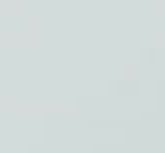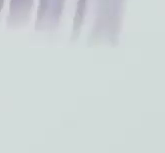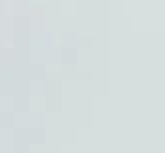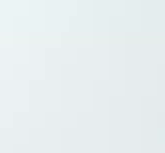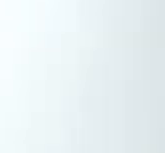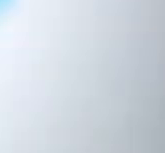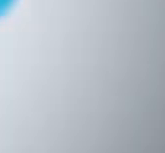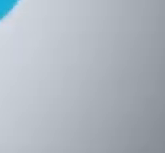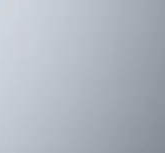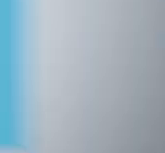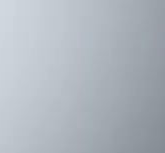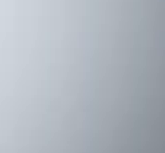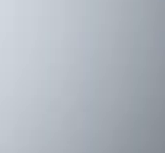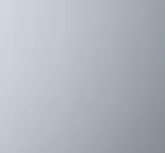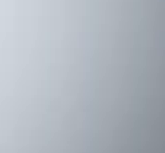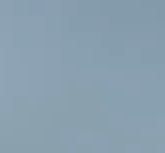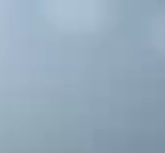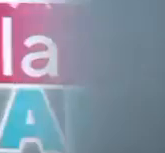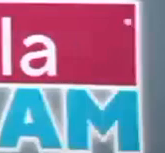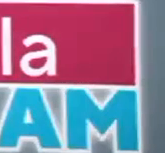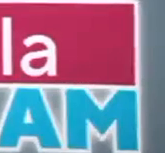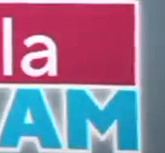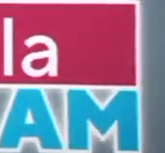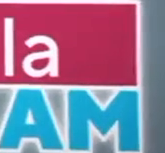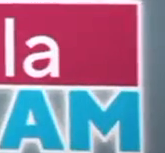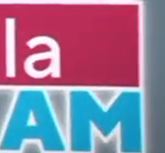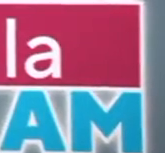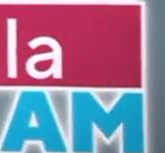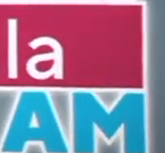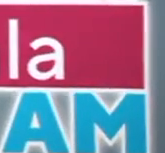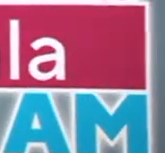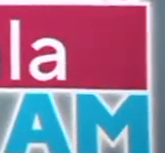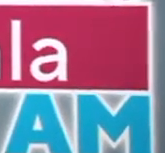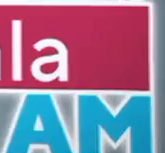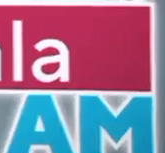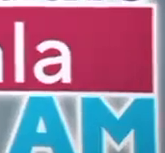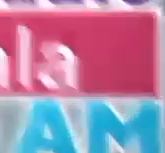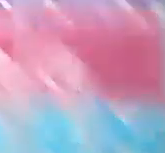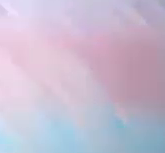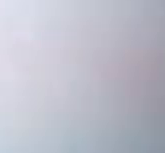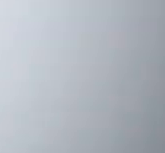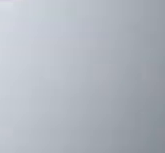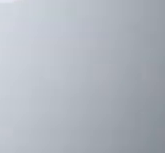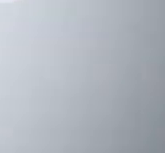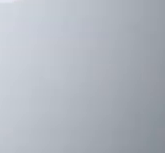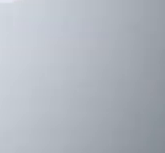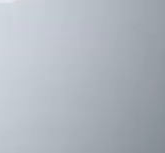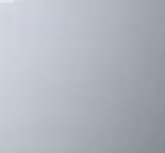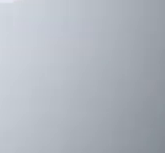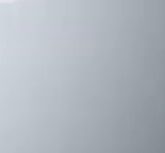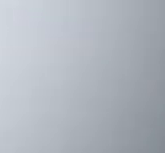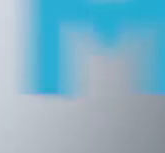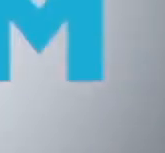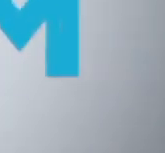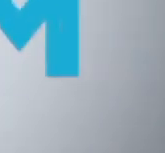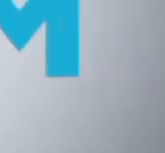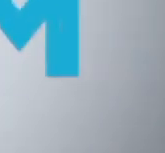canal 10.1. 14:30 AM. XCTT, Radio Tlaxcala.